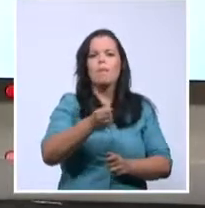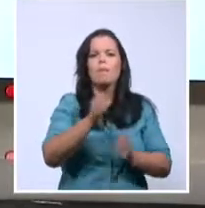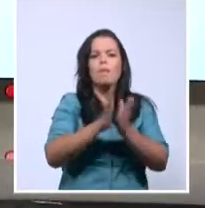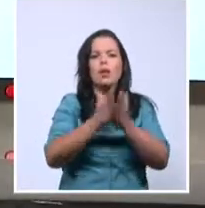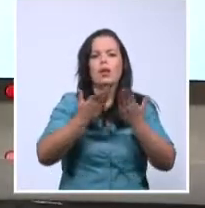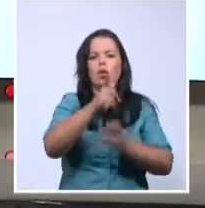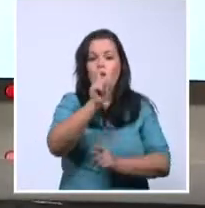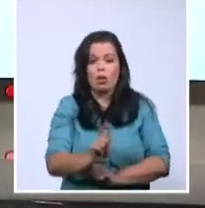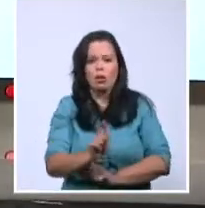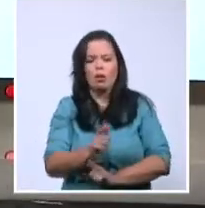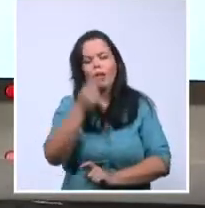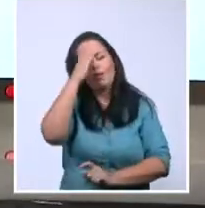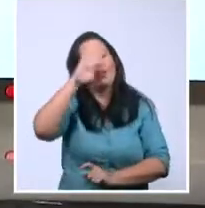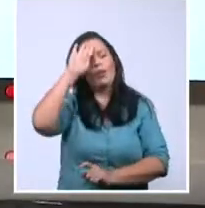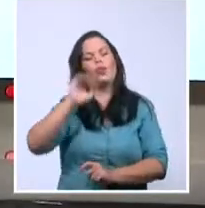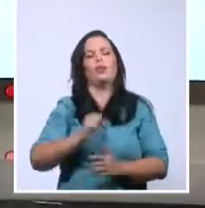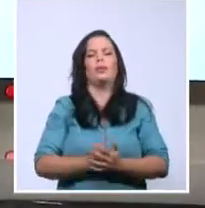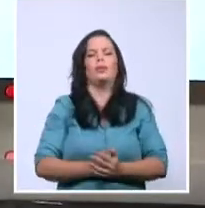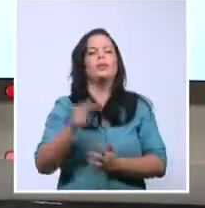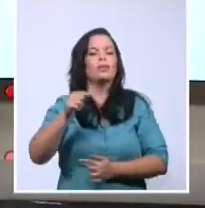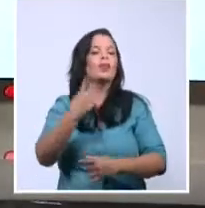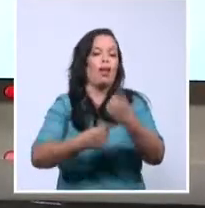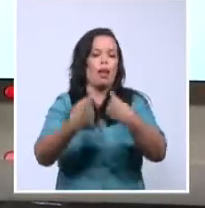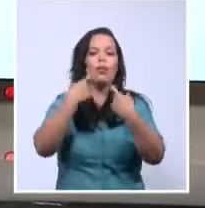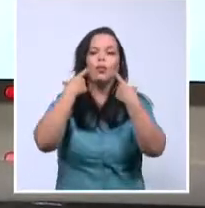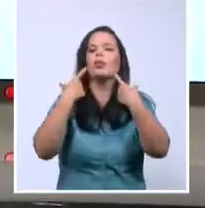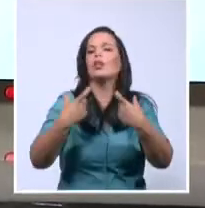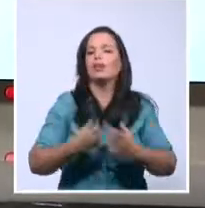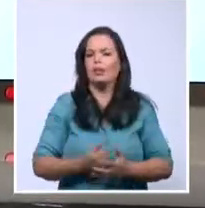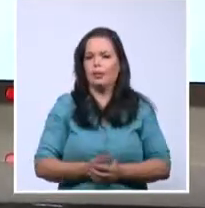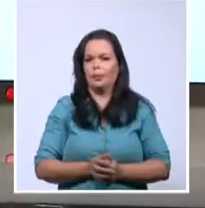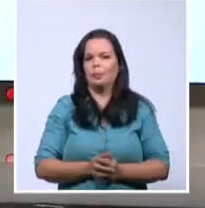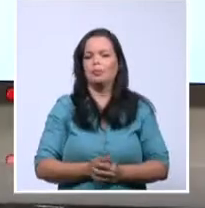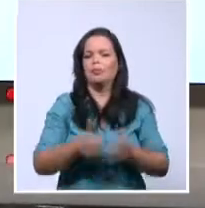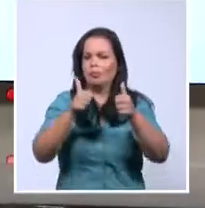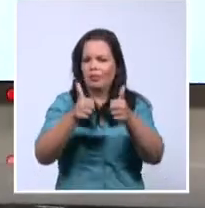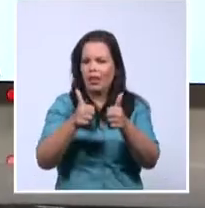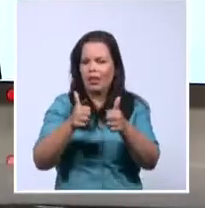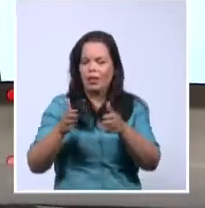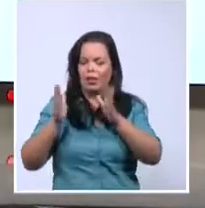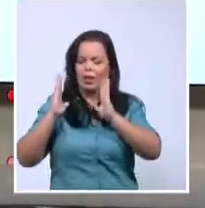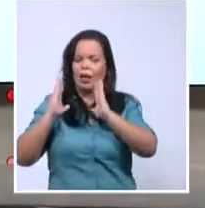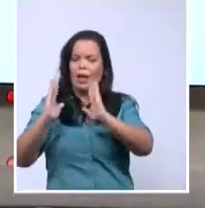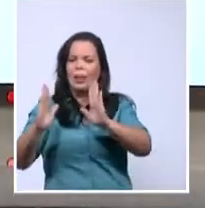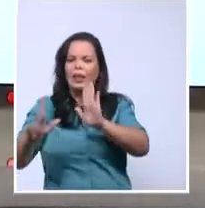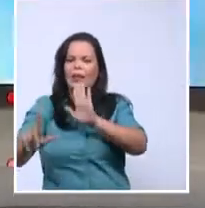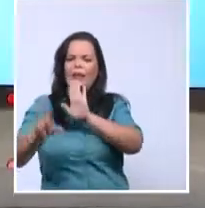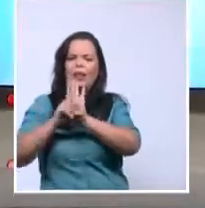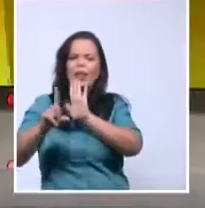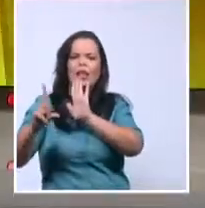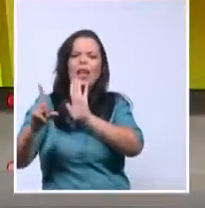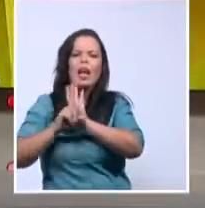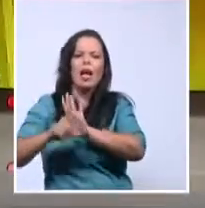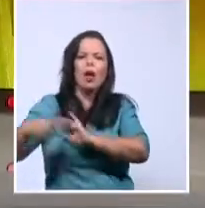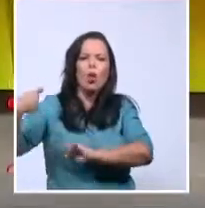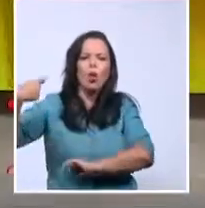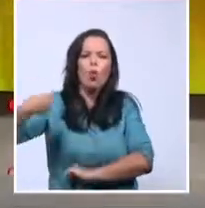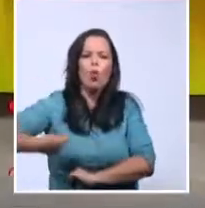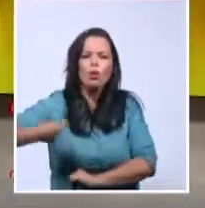es fundamental y es la que tiene que ver con lo legal, con el sustento jurídico, constitucional, con el